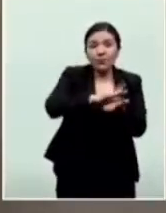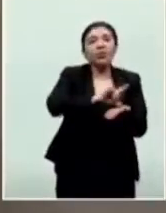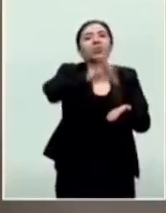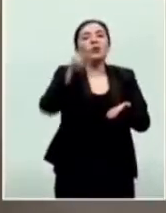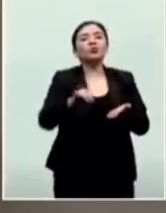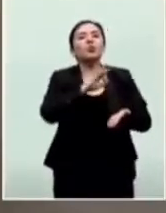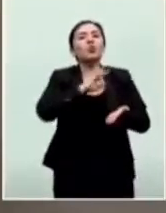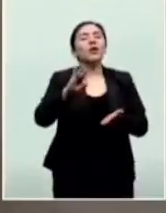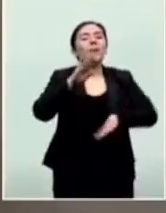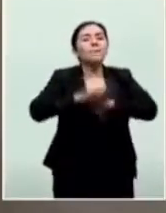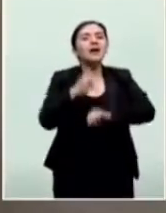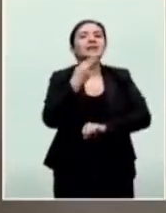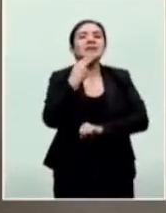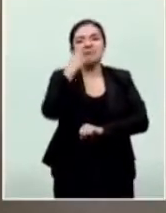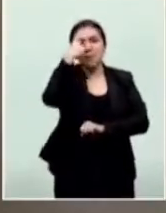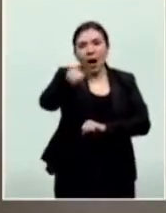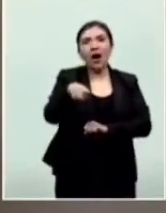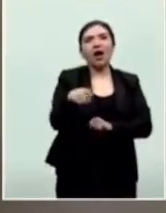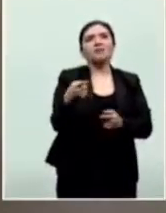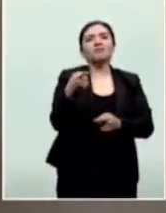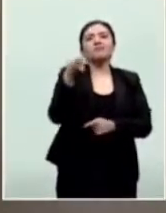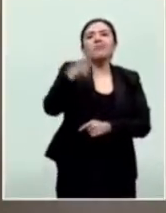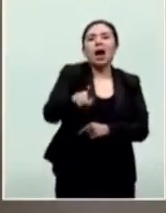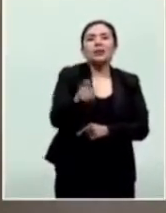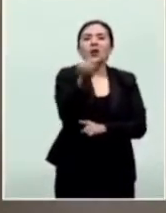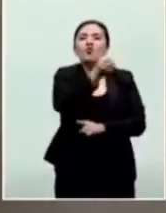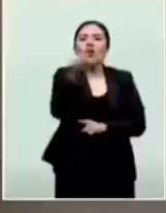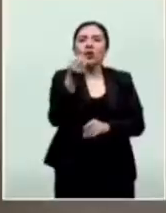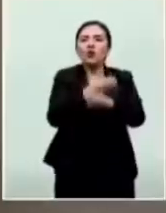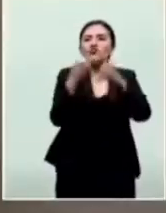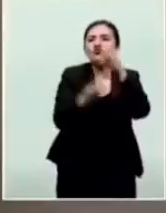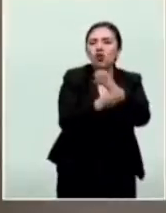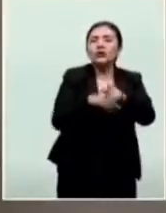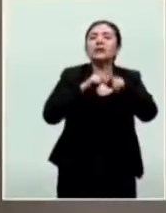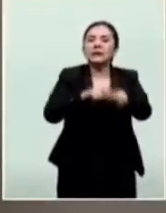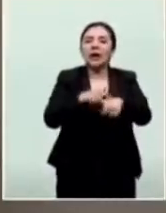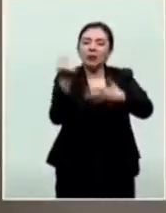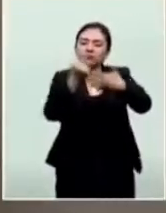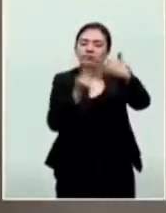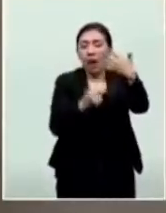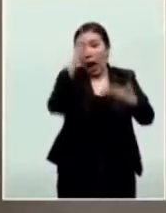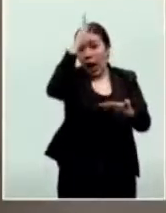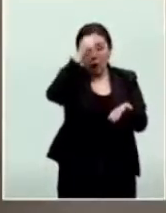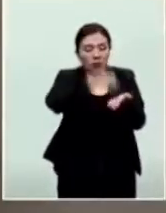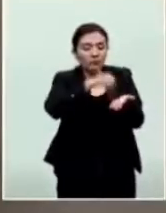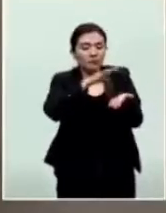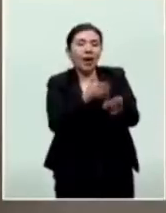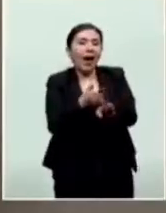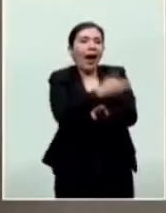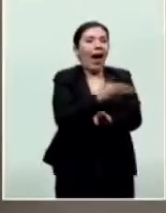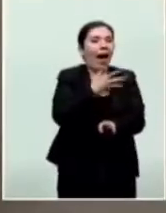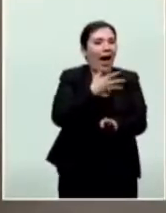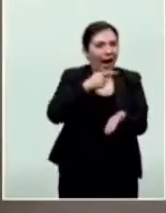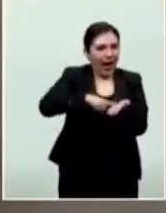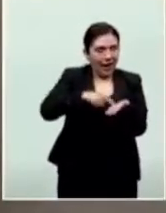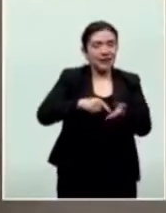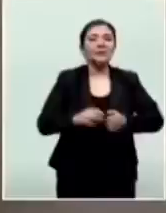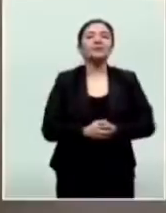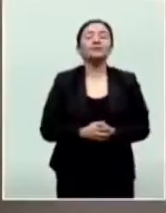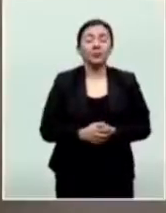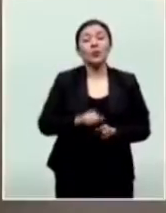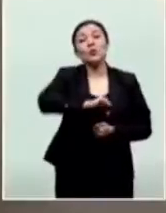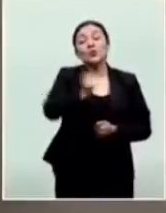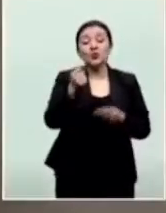pudieran servir para ordenar cierto tipo de cosas y que pudieran seguirse pues por todos los tribunales del país. Y